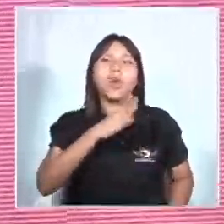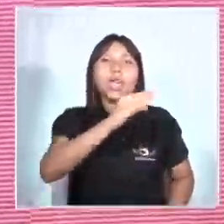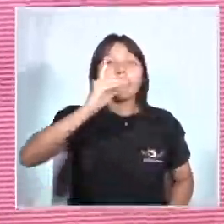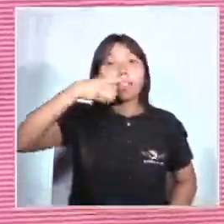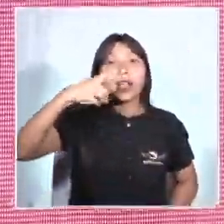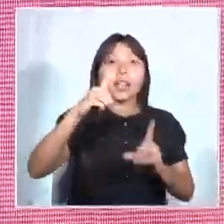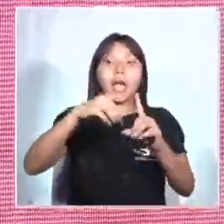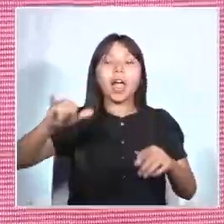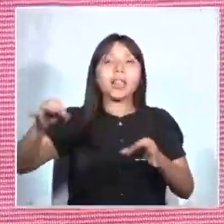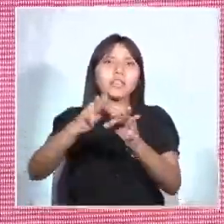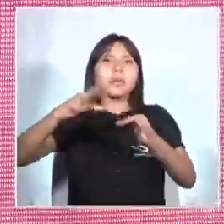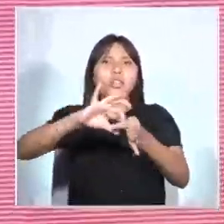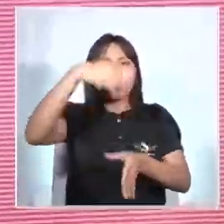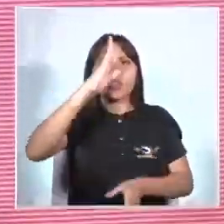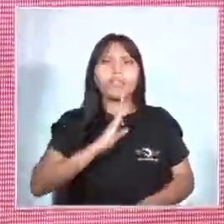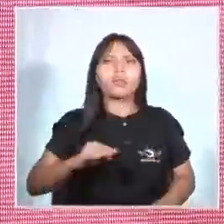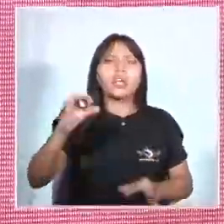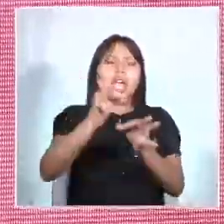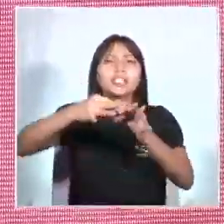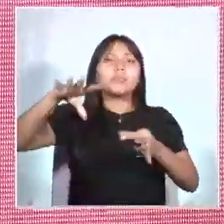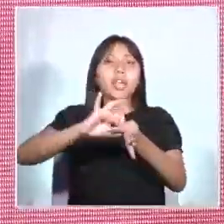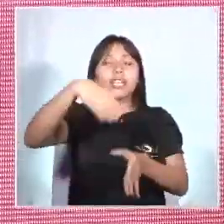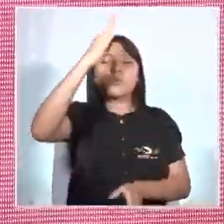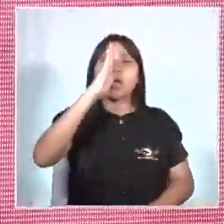de Dios, diga conmigo: Espíritu de Dios,